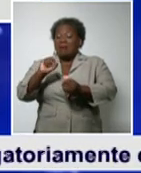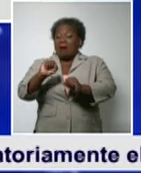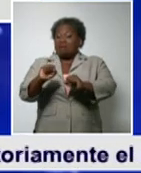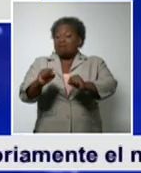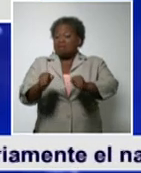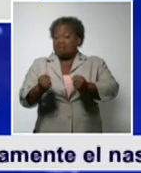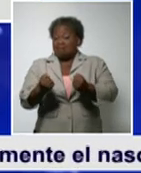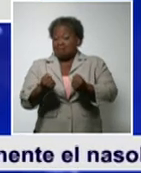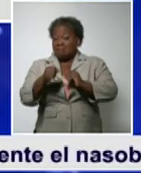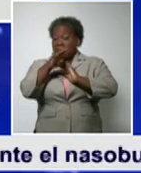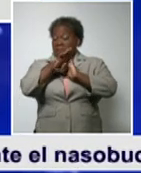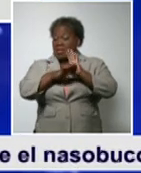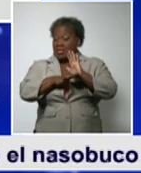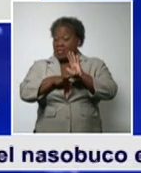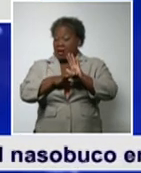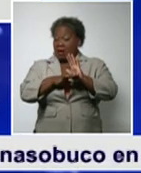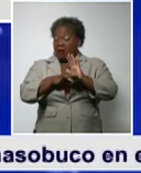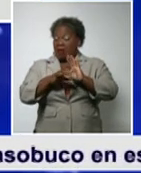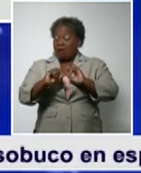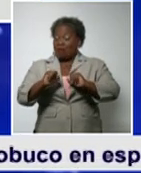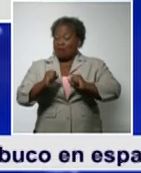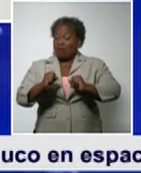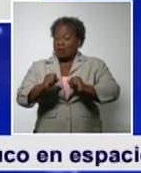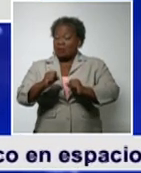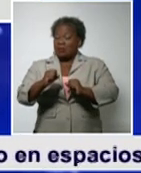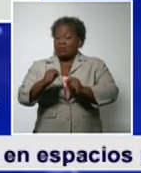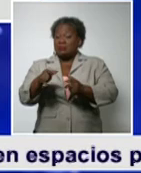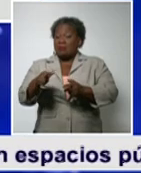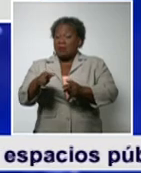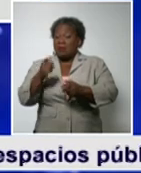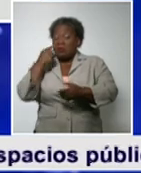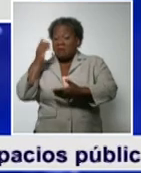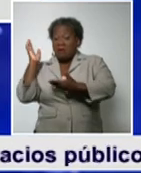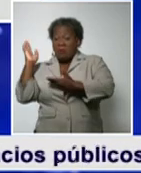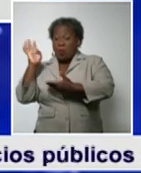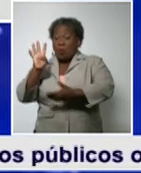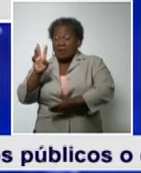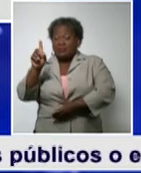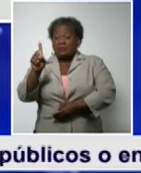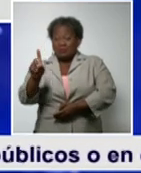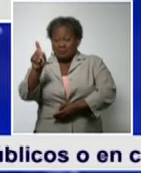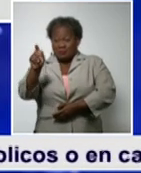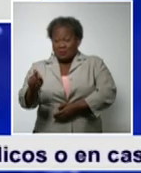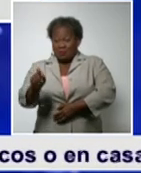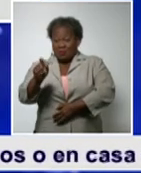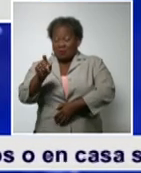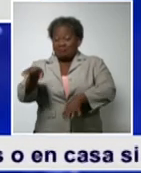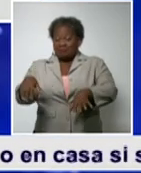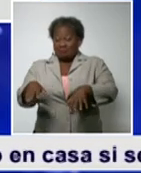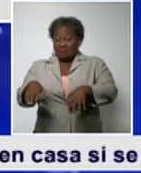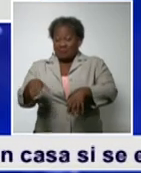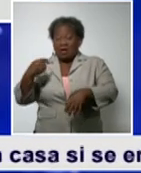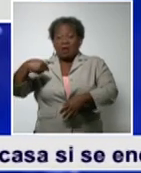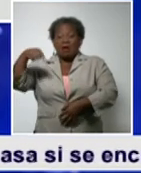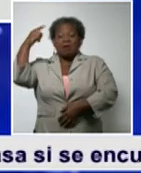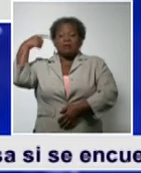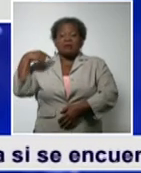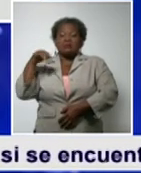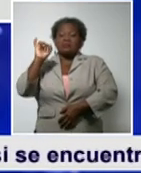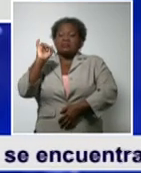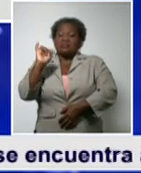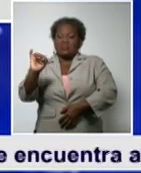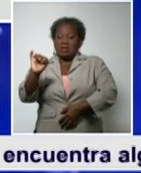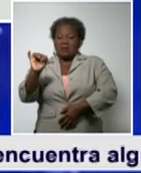porque indiscutiblemente está teniendo un número elevado de casos y en el día de ayer en 6 de sus 13